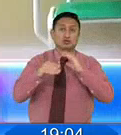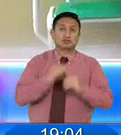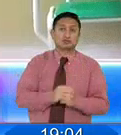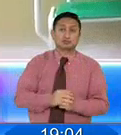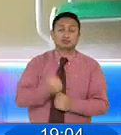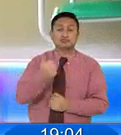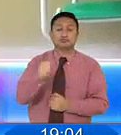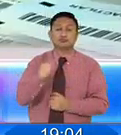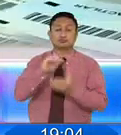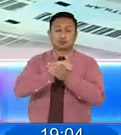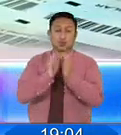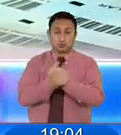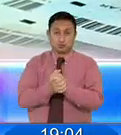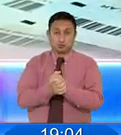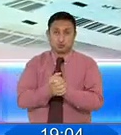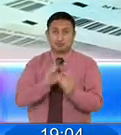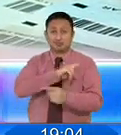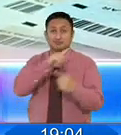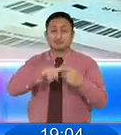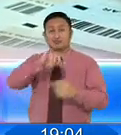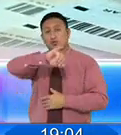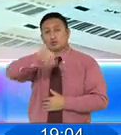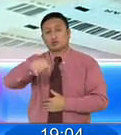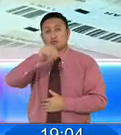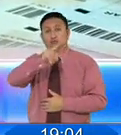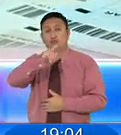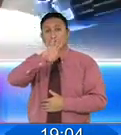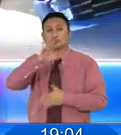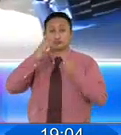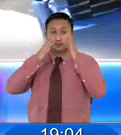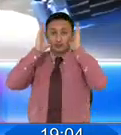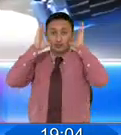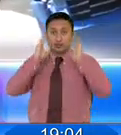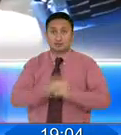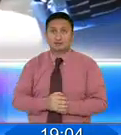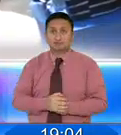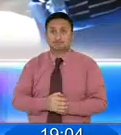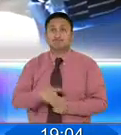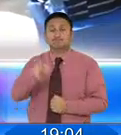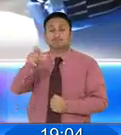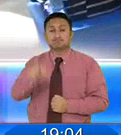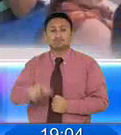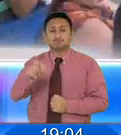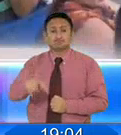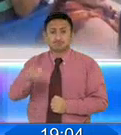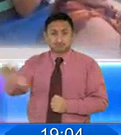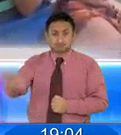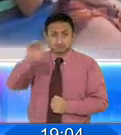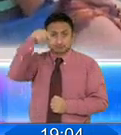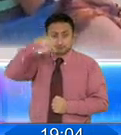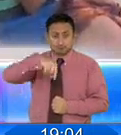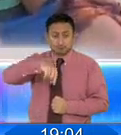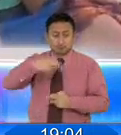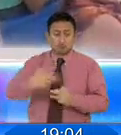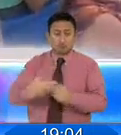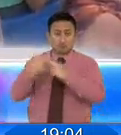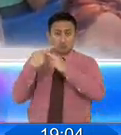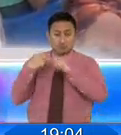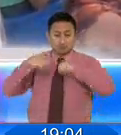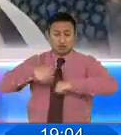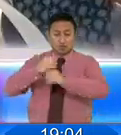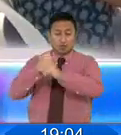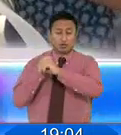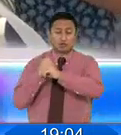de noviembre hasta el jueves 24 de diciembre. Los seleccionados deberán cumplir con las atribuciones, deberes y